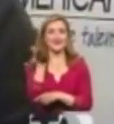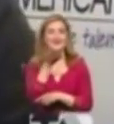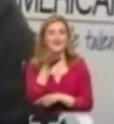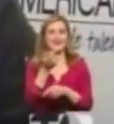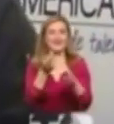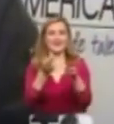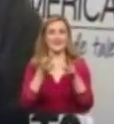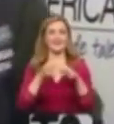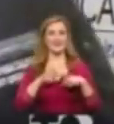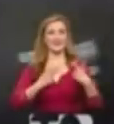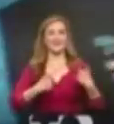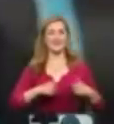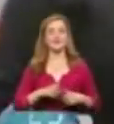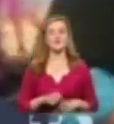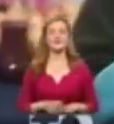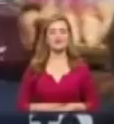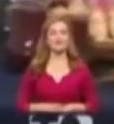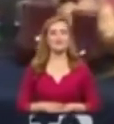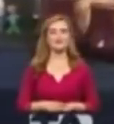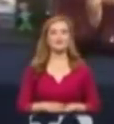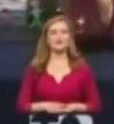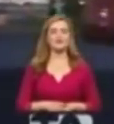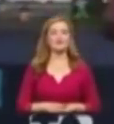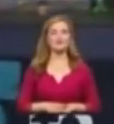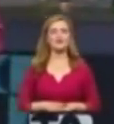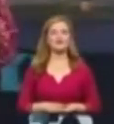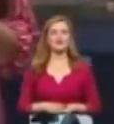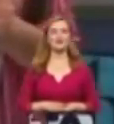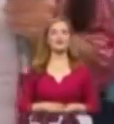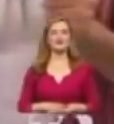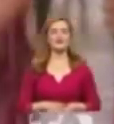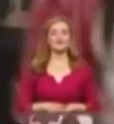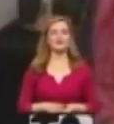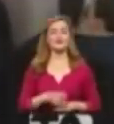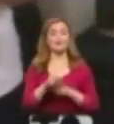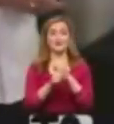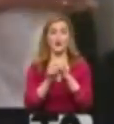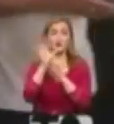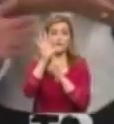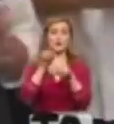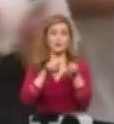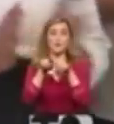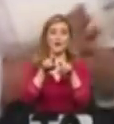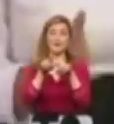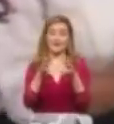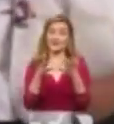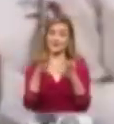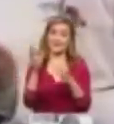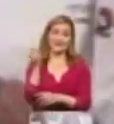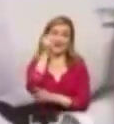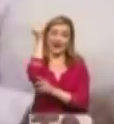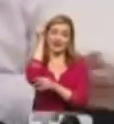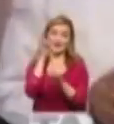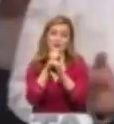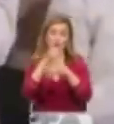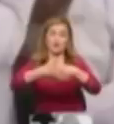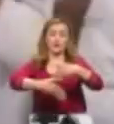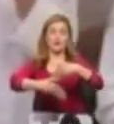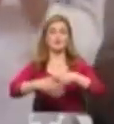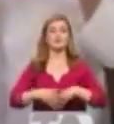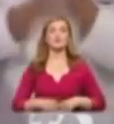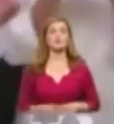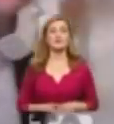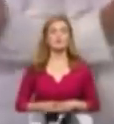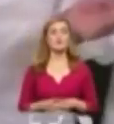me regale su corazón. Aquí ya vemos, este quinto año quieren llevarse el premio del Instituto